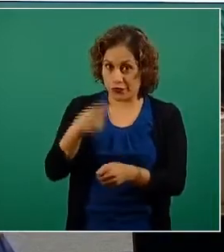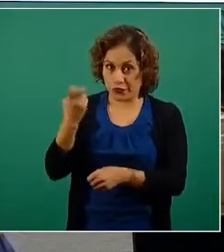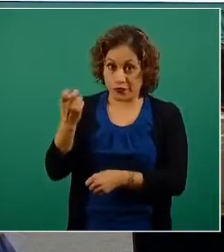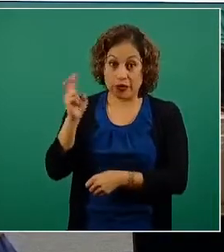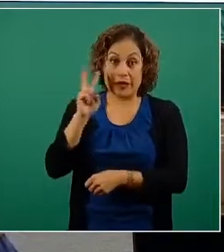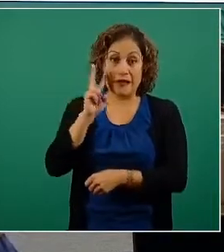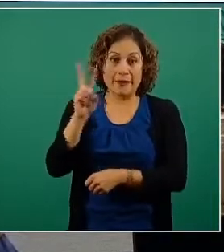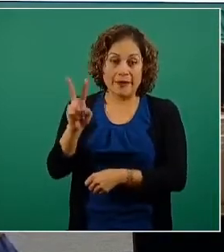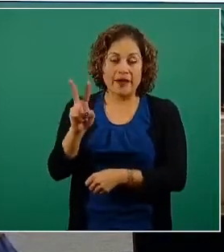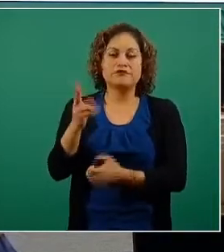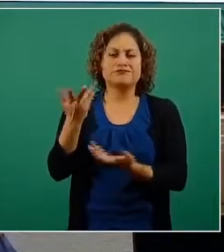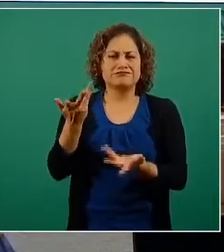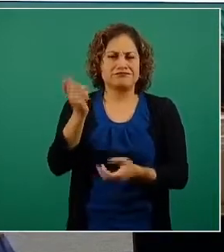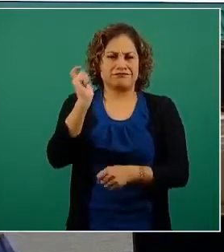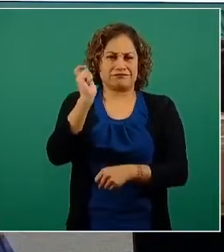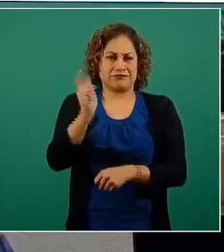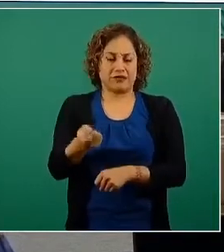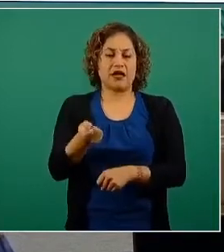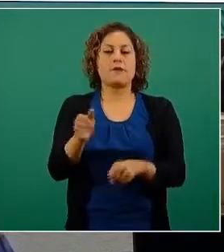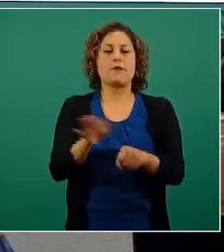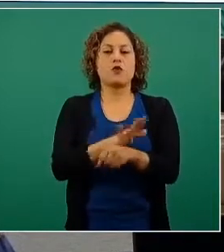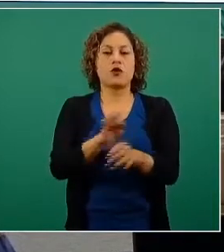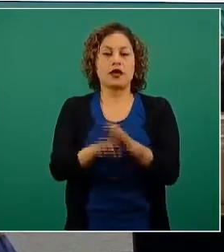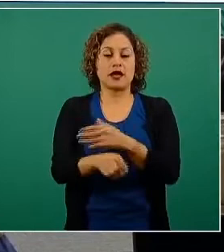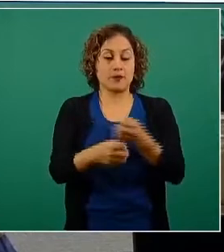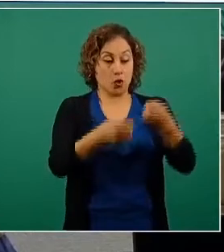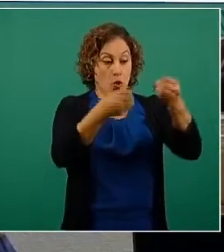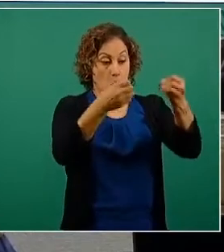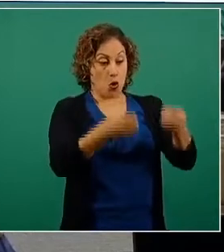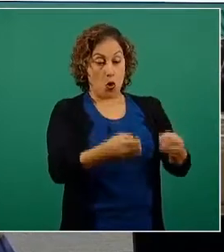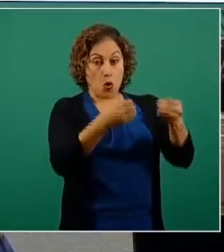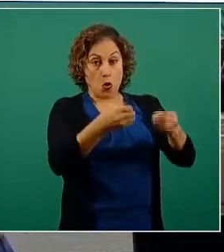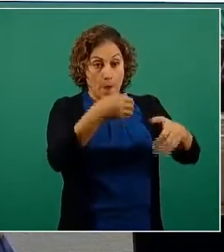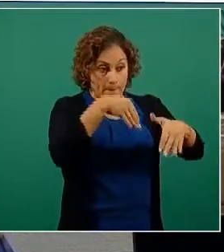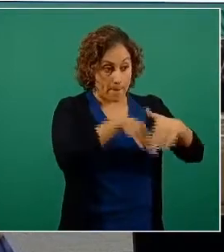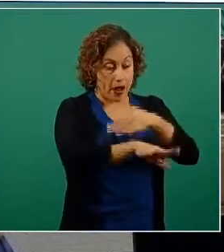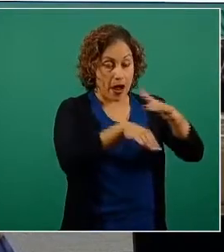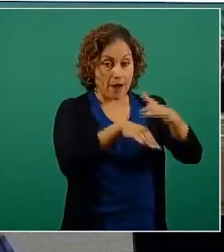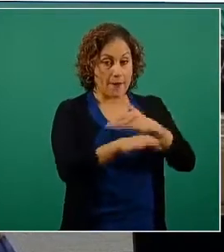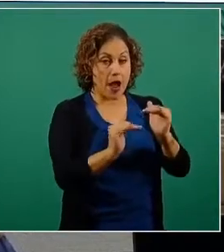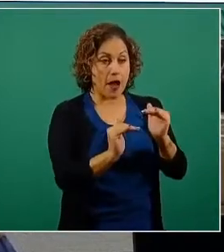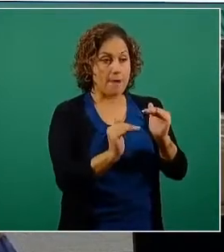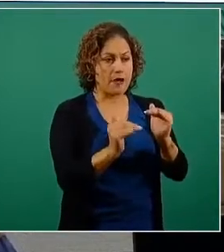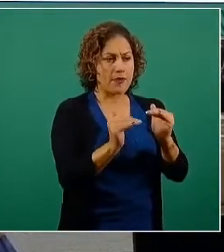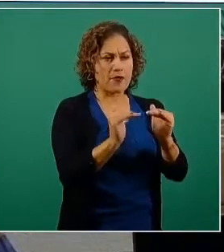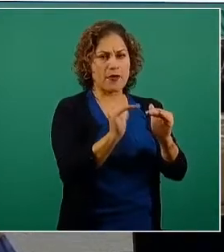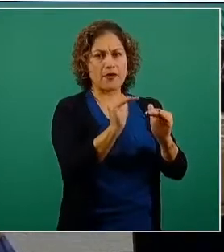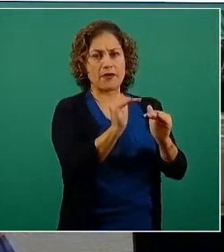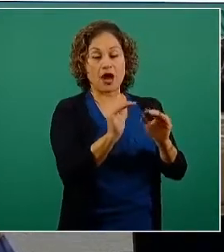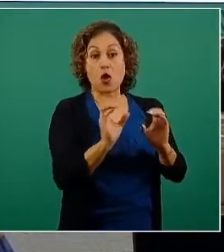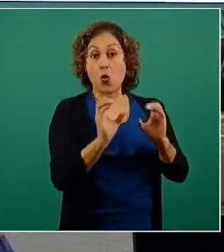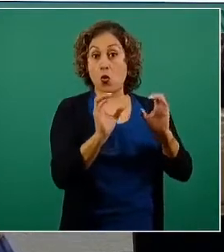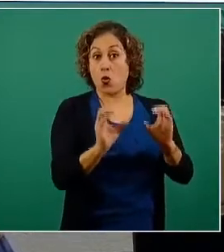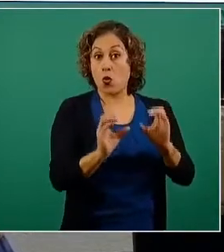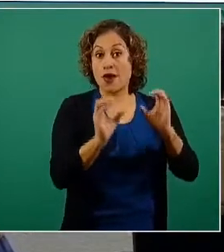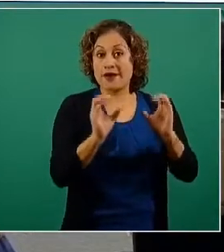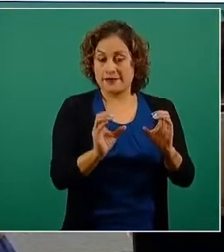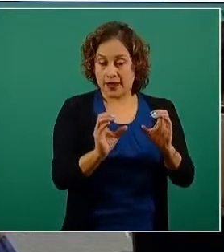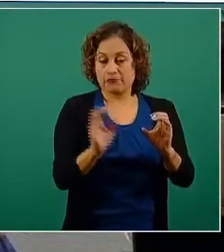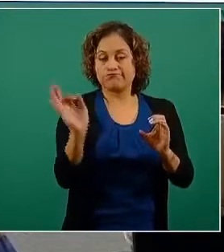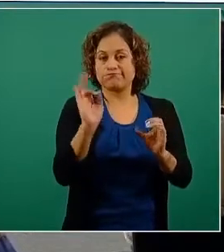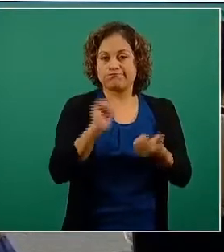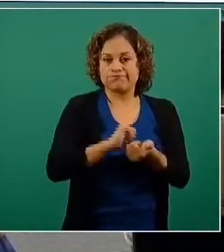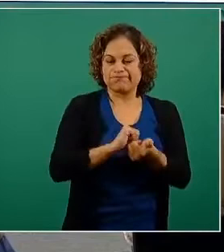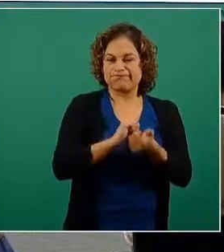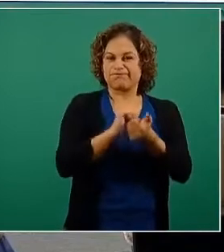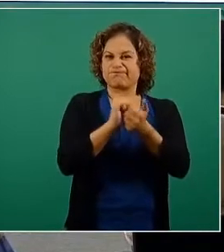la tendencia en relación a la ocupación puede incrementar y podría pasar en algún momento, si es que la